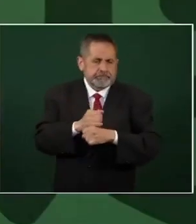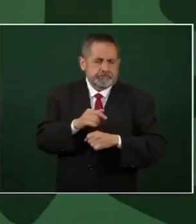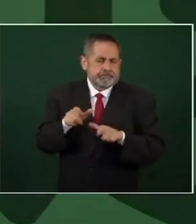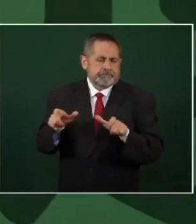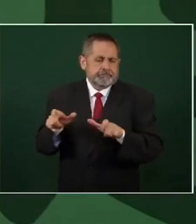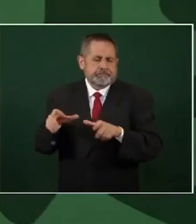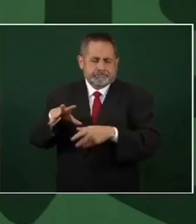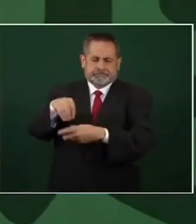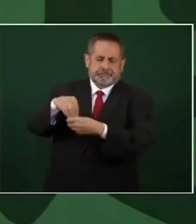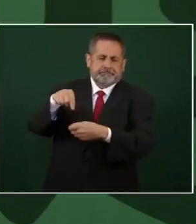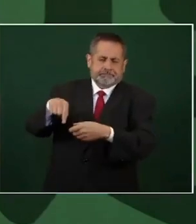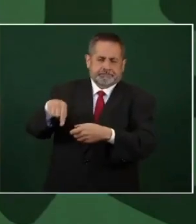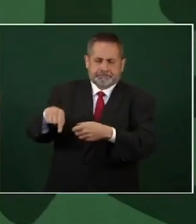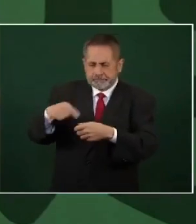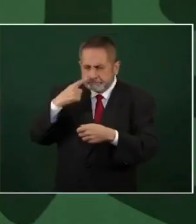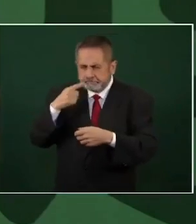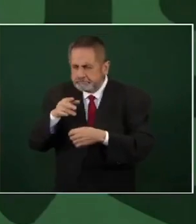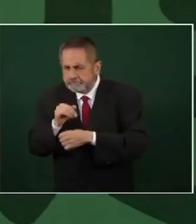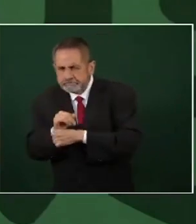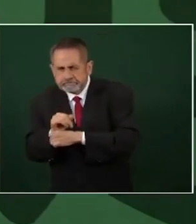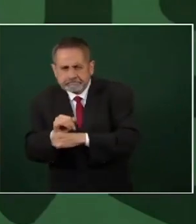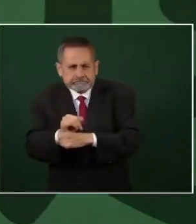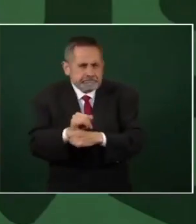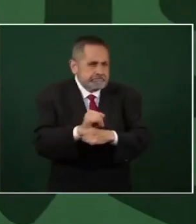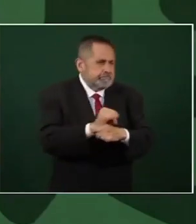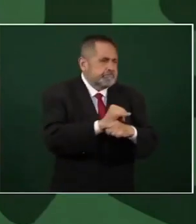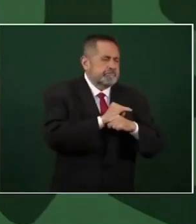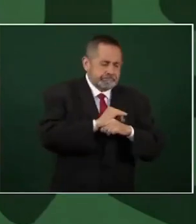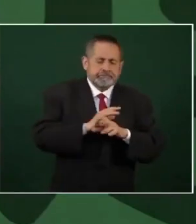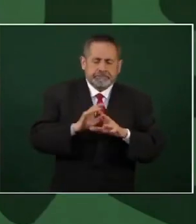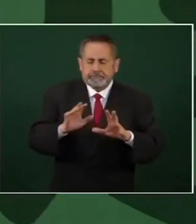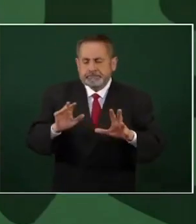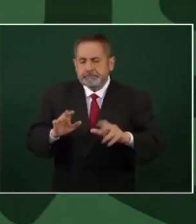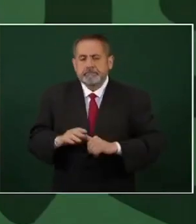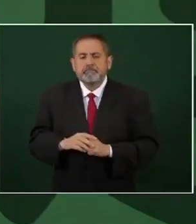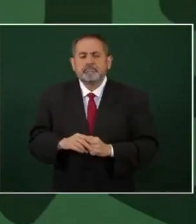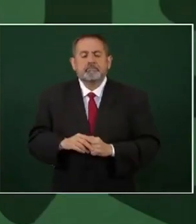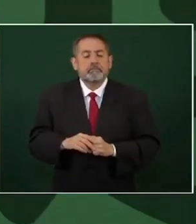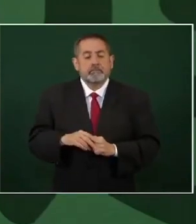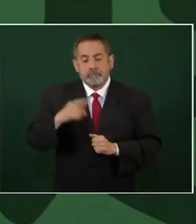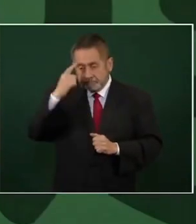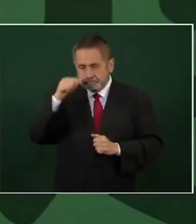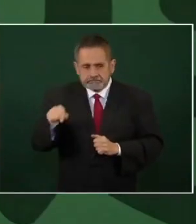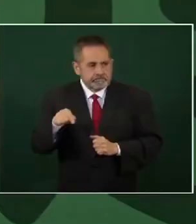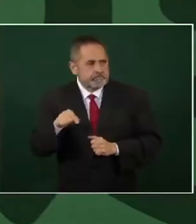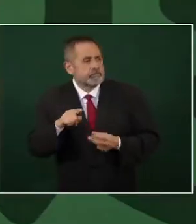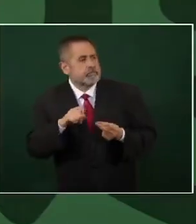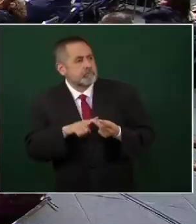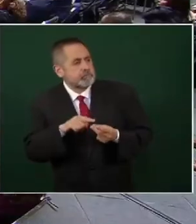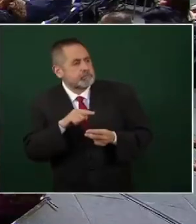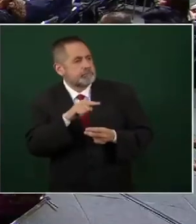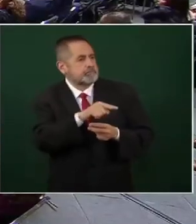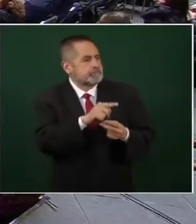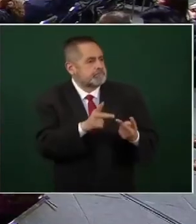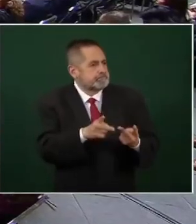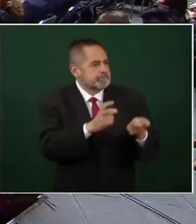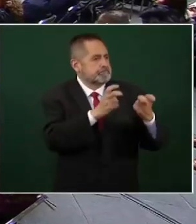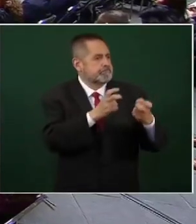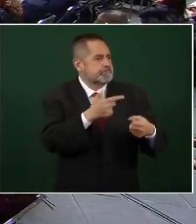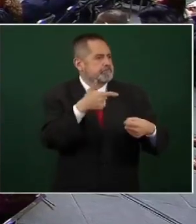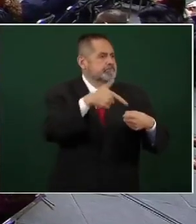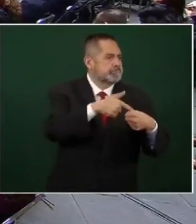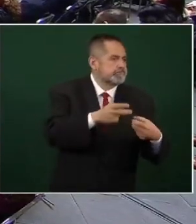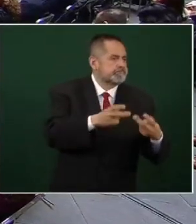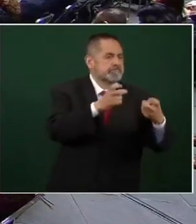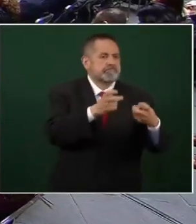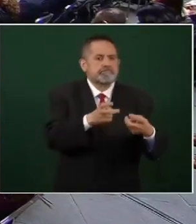toda la actividad que se ha desarrollado, dando seguimiento a unas acciones que se habían hecho